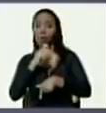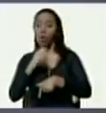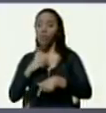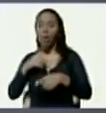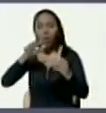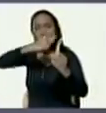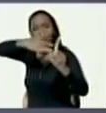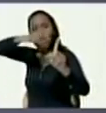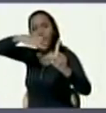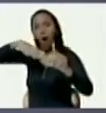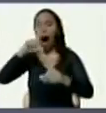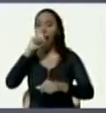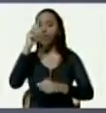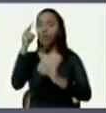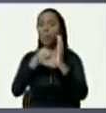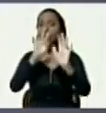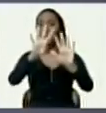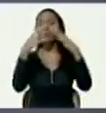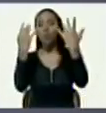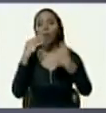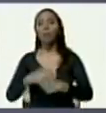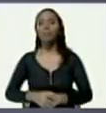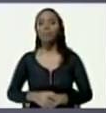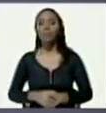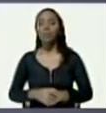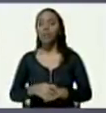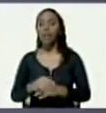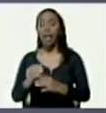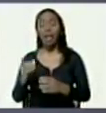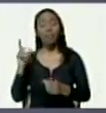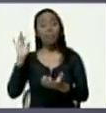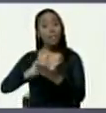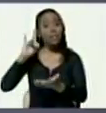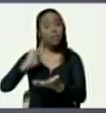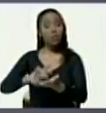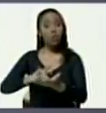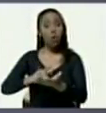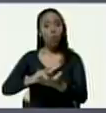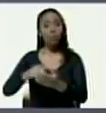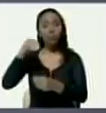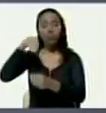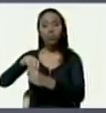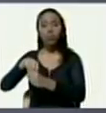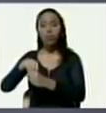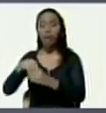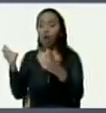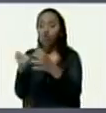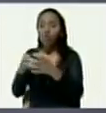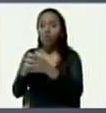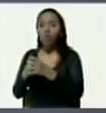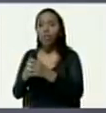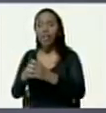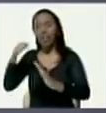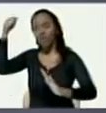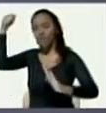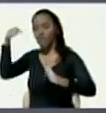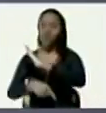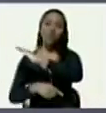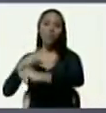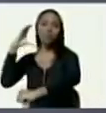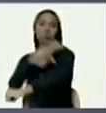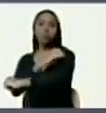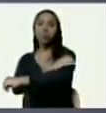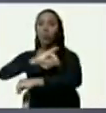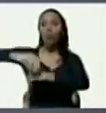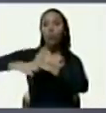conspiración, me refiero al año 2019, donde está involucrado el dirigente del sector extremista de la ultraderecha, Juan